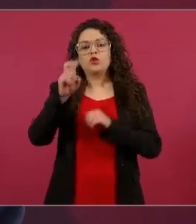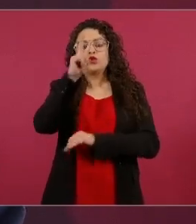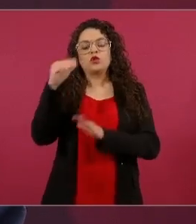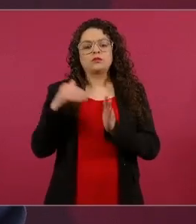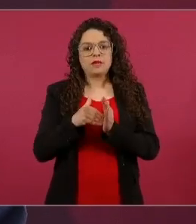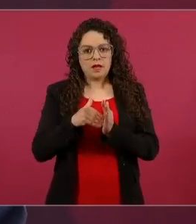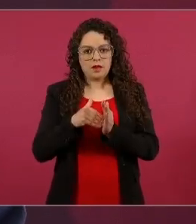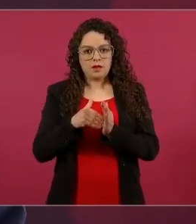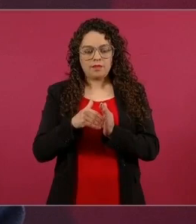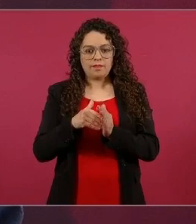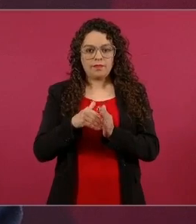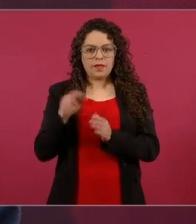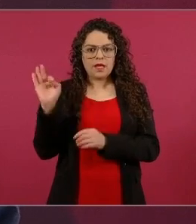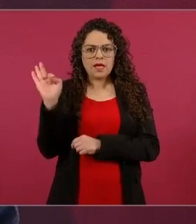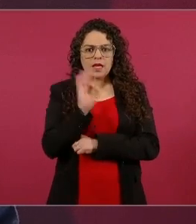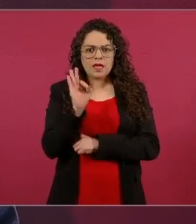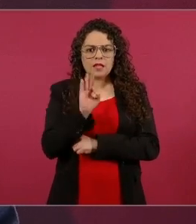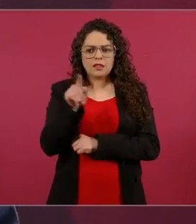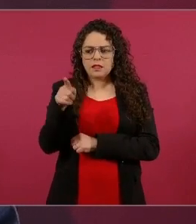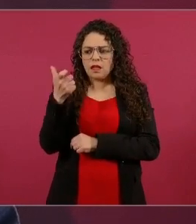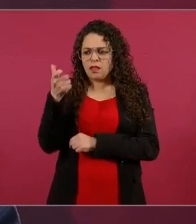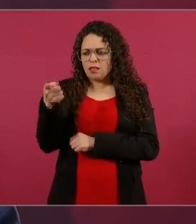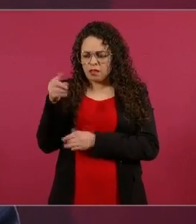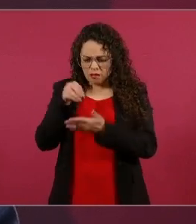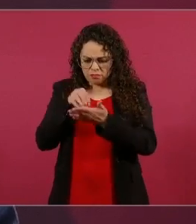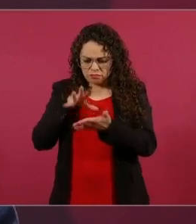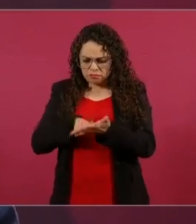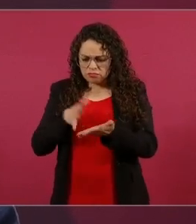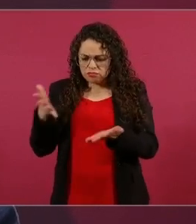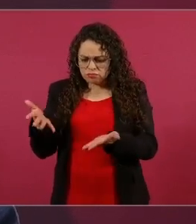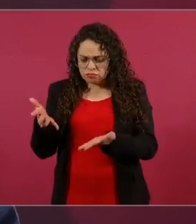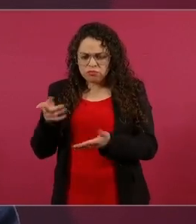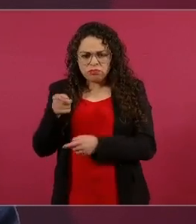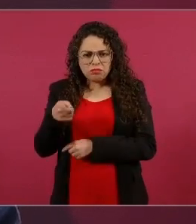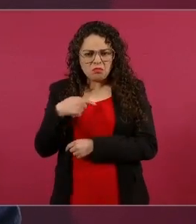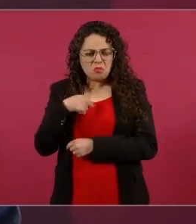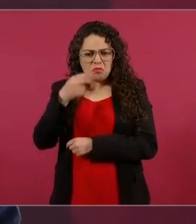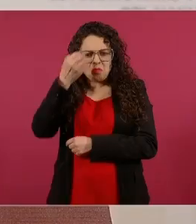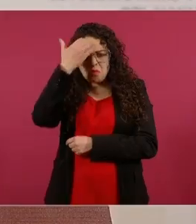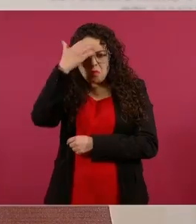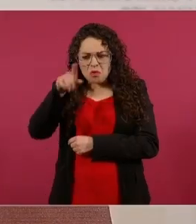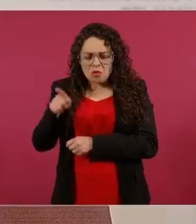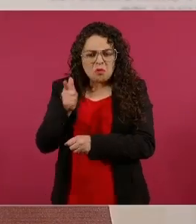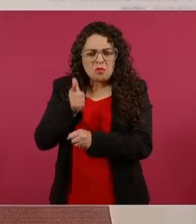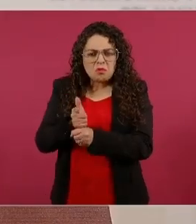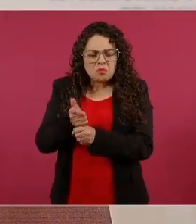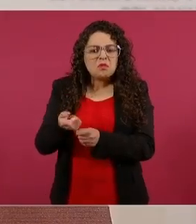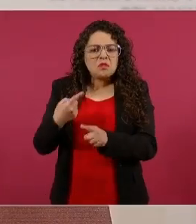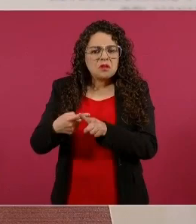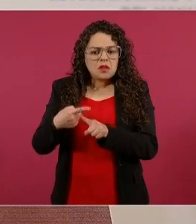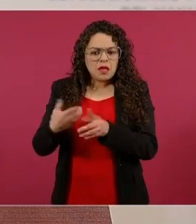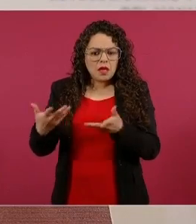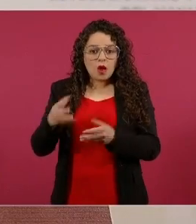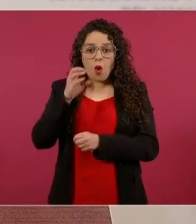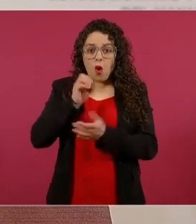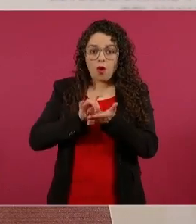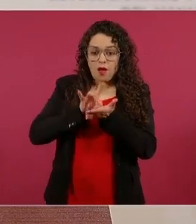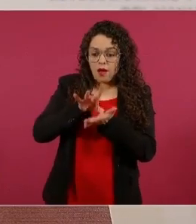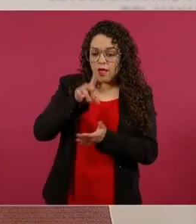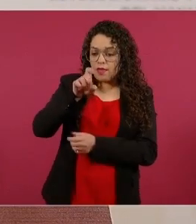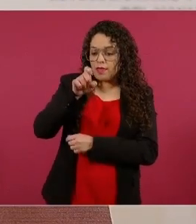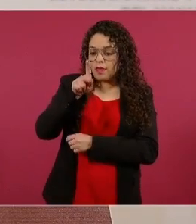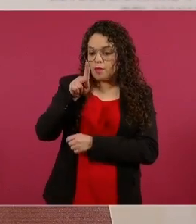ser un cobro no reconocido en caso de no ser un depósito hay que identificar si el el beneficiario o el